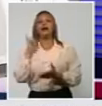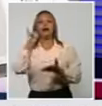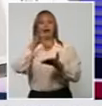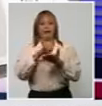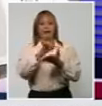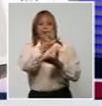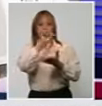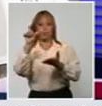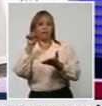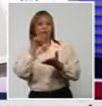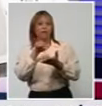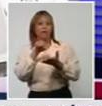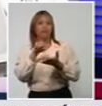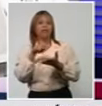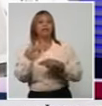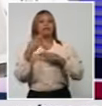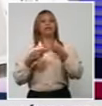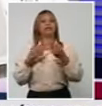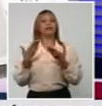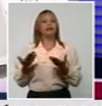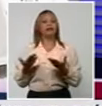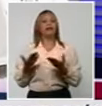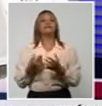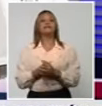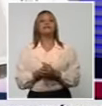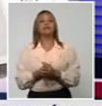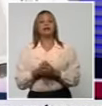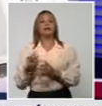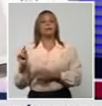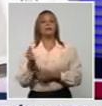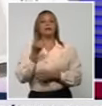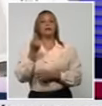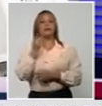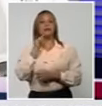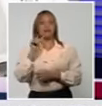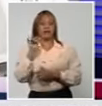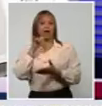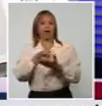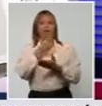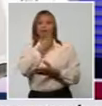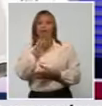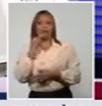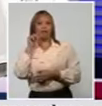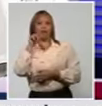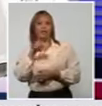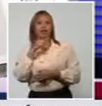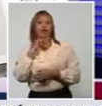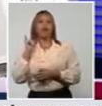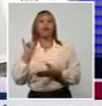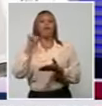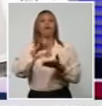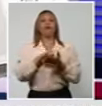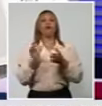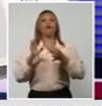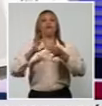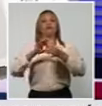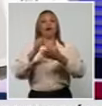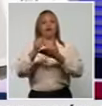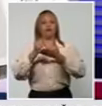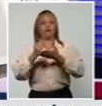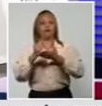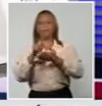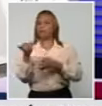nuestros aeropuertos se está recibiendo fundamentalmente en el aeropuerto José Martí vuelos de colaboración, que igual son viajeros